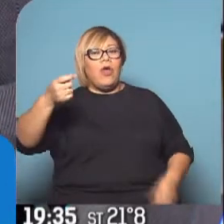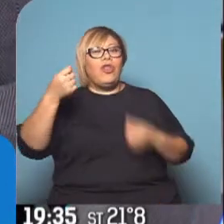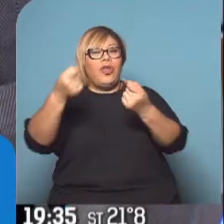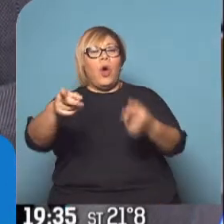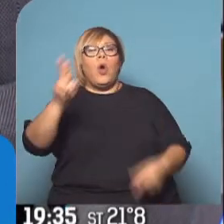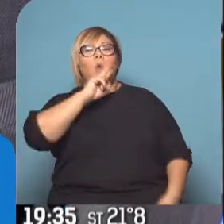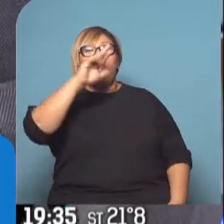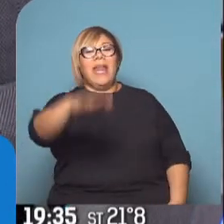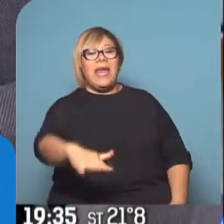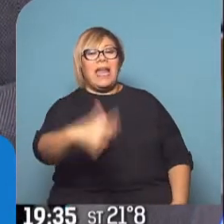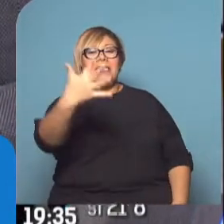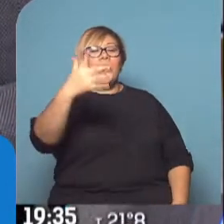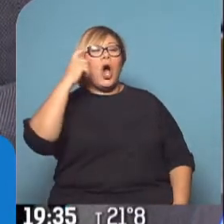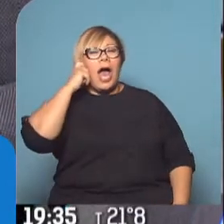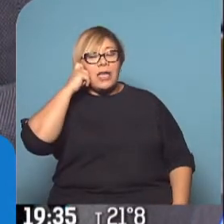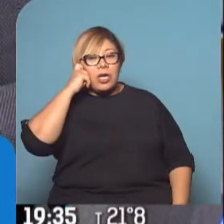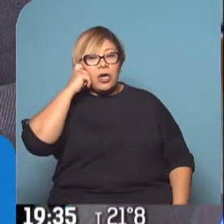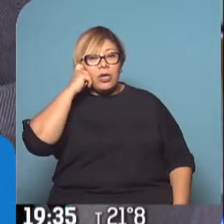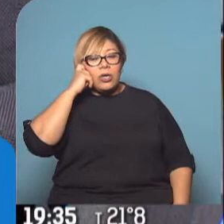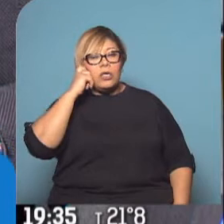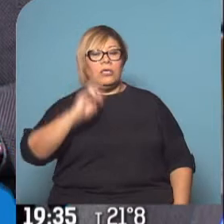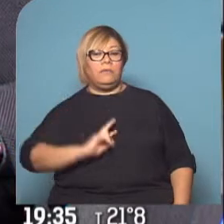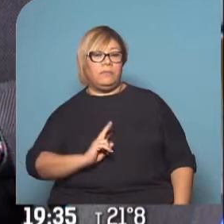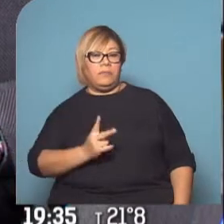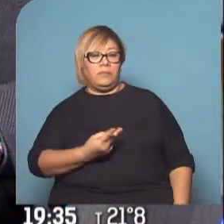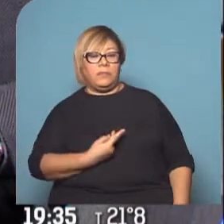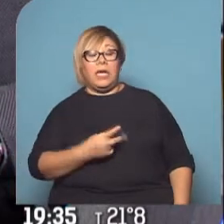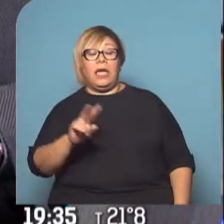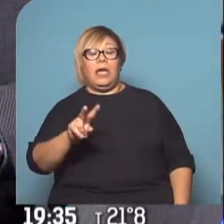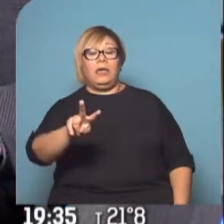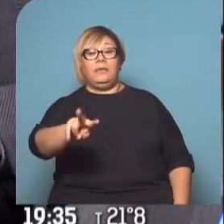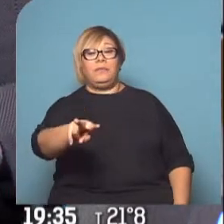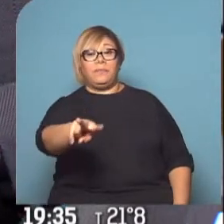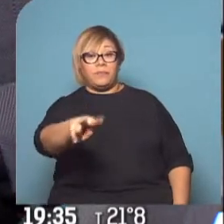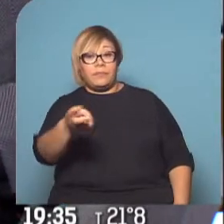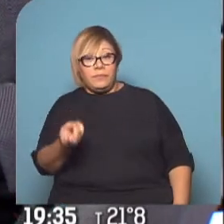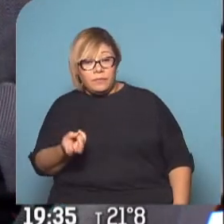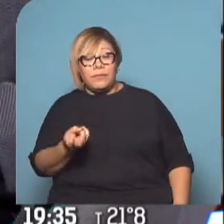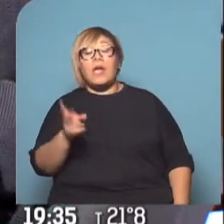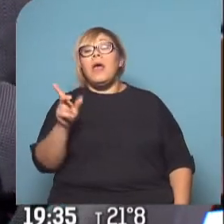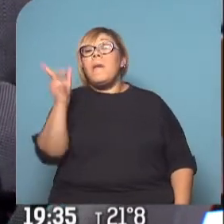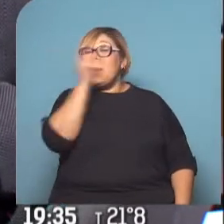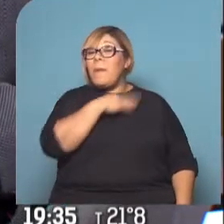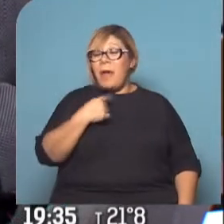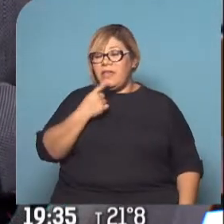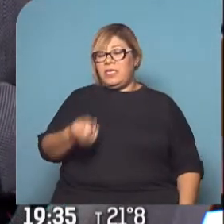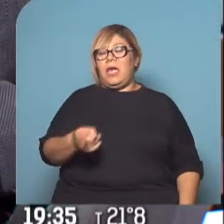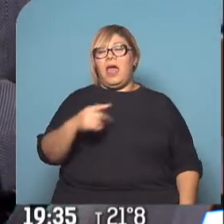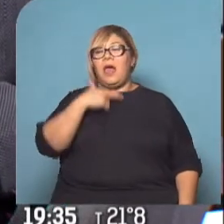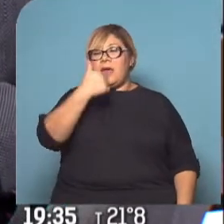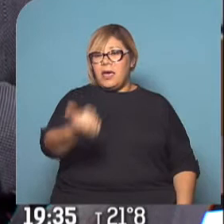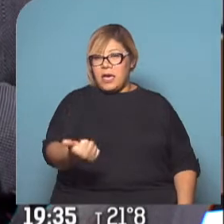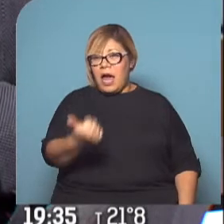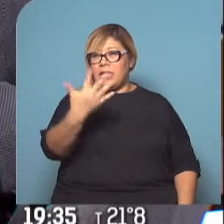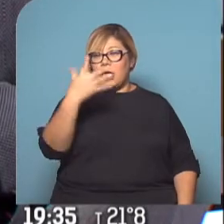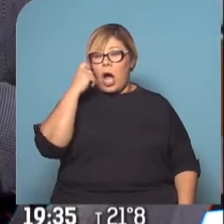nena de 5 años a quien los padres dicen que desde los 2 años le ven características masculinas, pidieron los padres